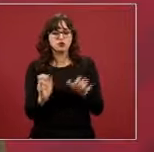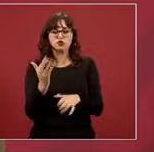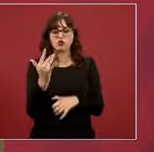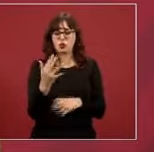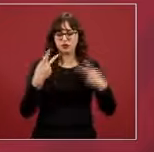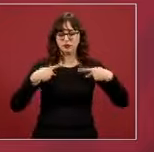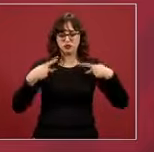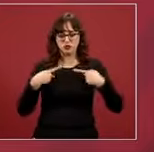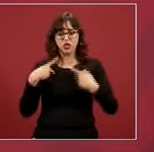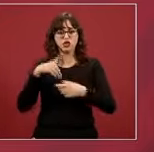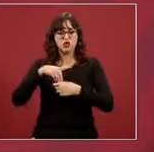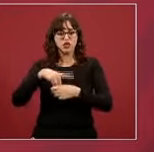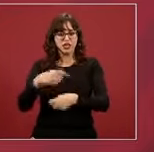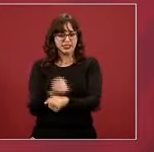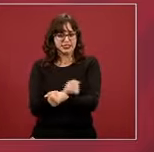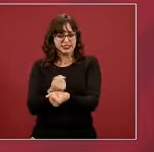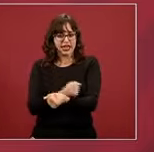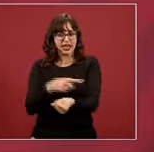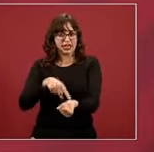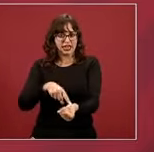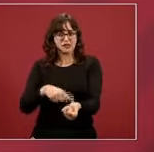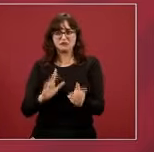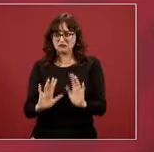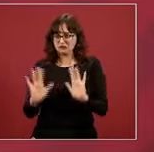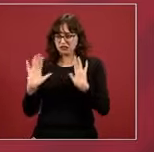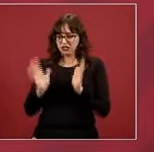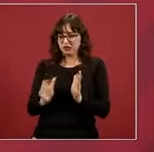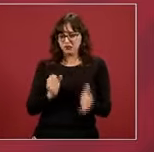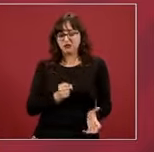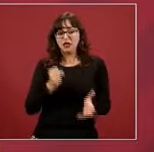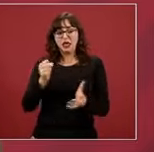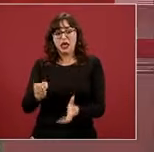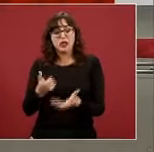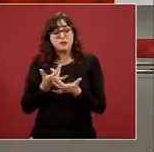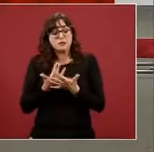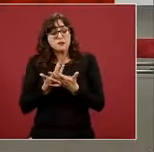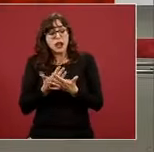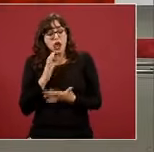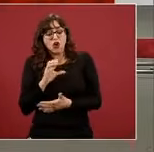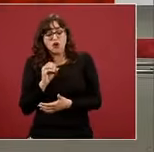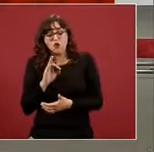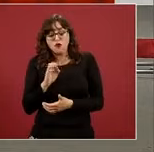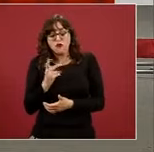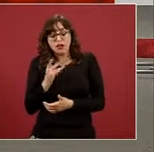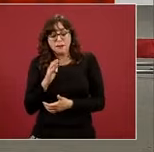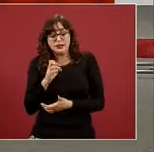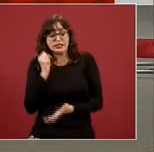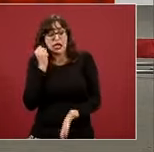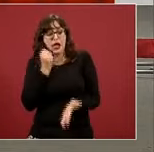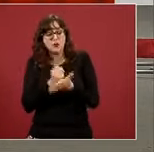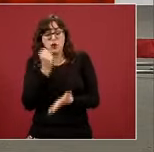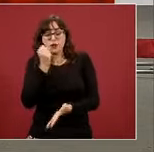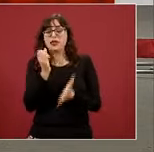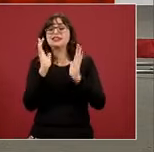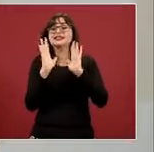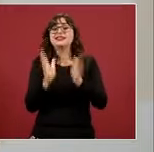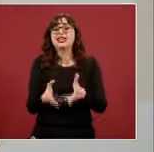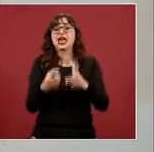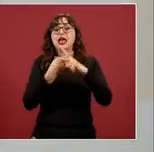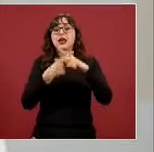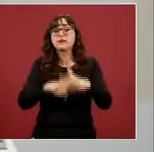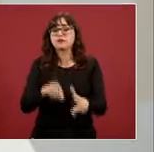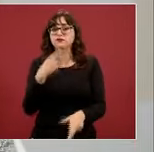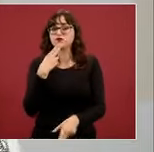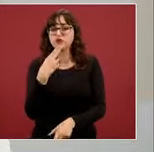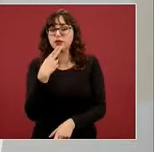aproximadamente, y estamos a la espera de que COFEPRIS lo apruebe ya como un tratamiento específico. Ahora, este protocolo, como lo